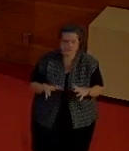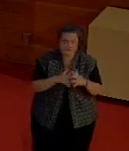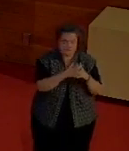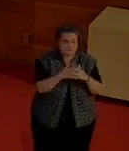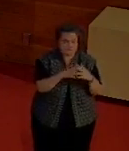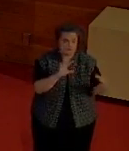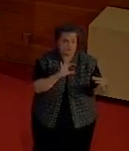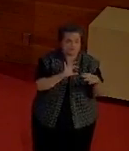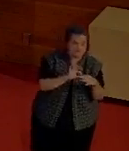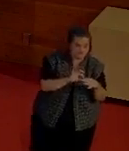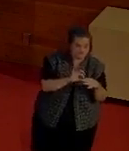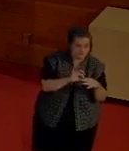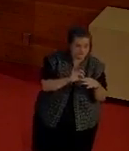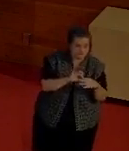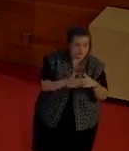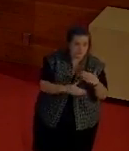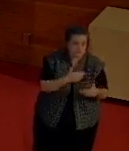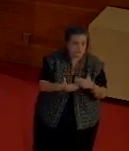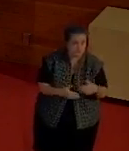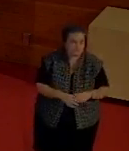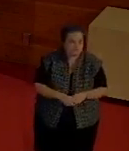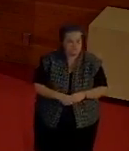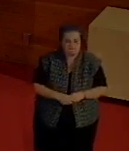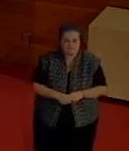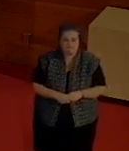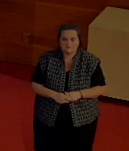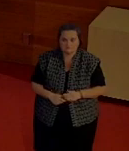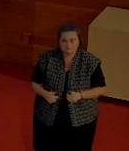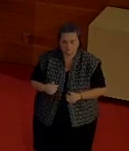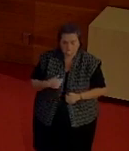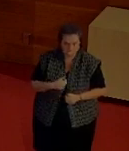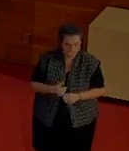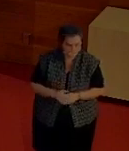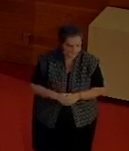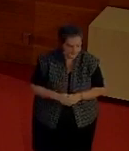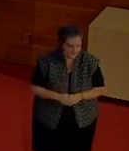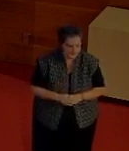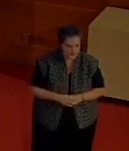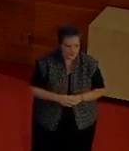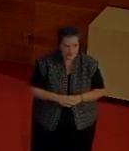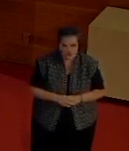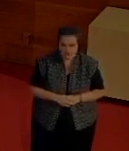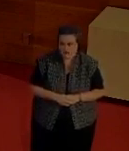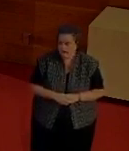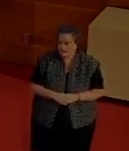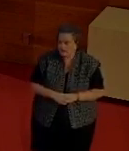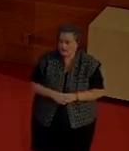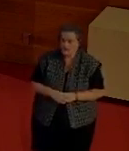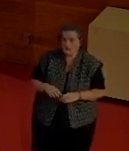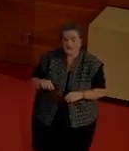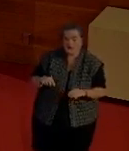Unidos en cualquier caso ya digo a mí todas las características que me transmite el modelo